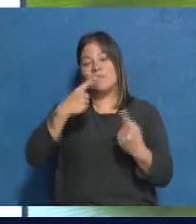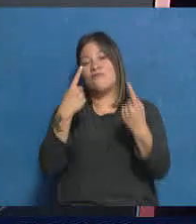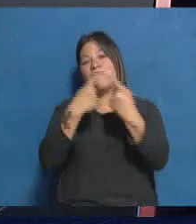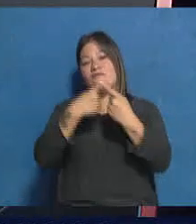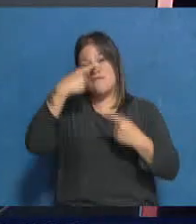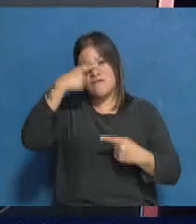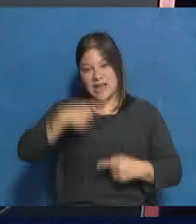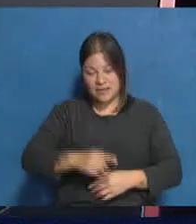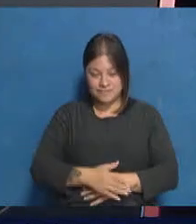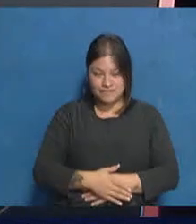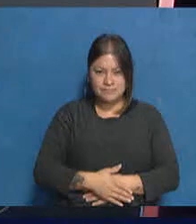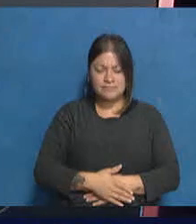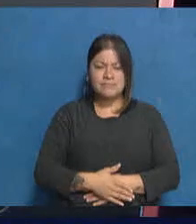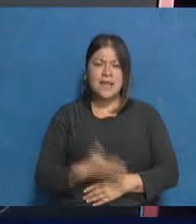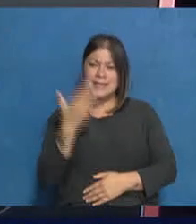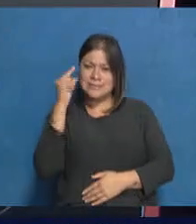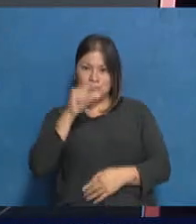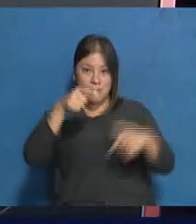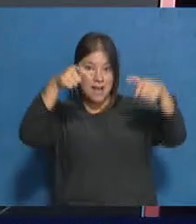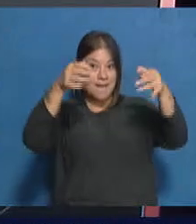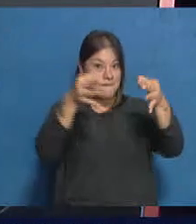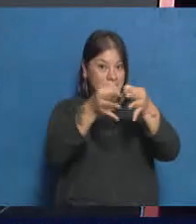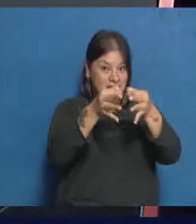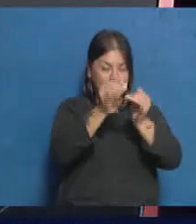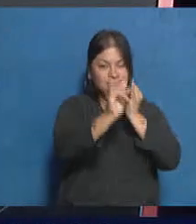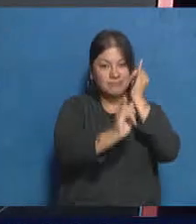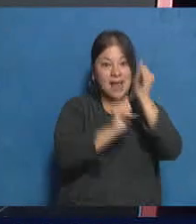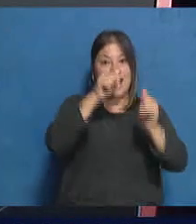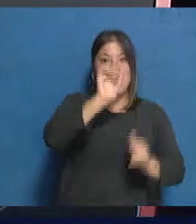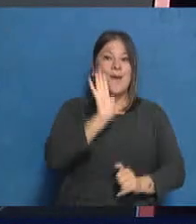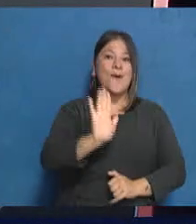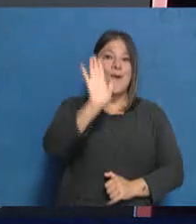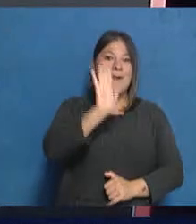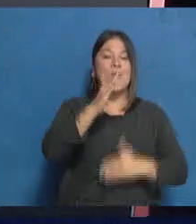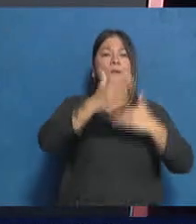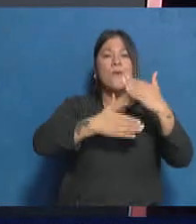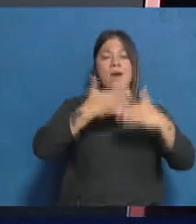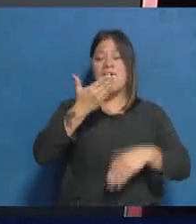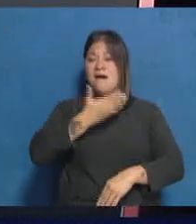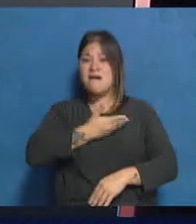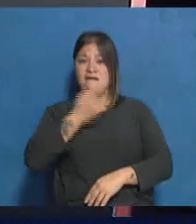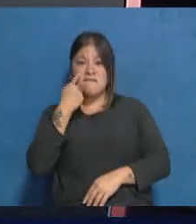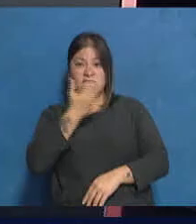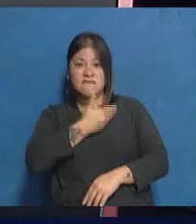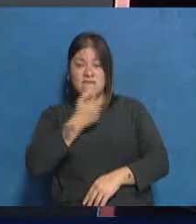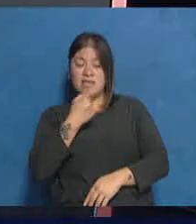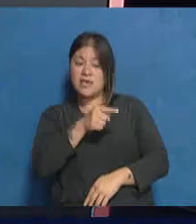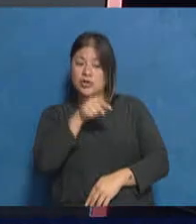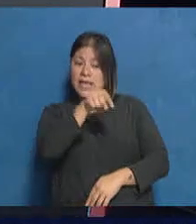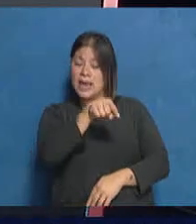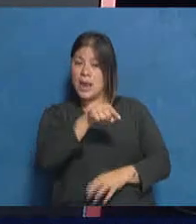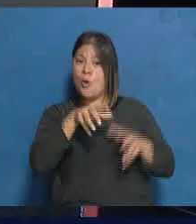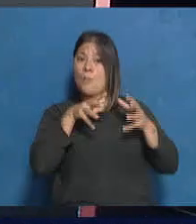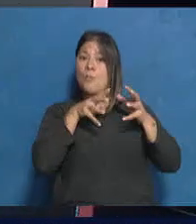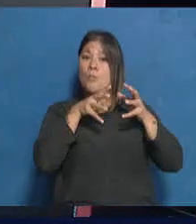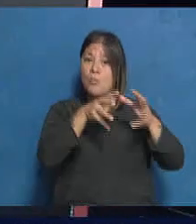recién hablábamos de el Malvinas Argentinas. Claro, allí juega Godoy Cruz de local. La FIFA dice, donde se juega un mundial no se juega ningún partido de